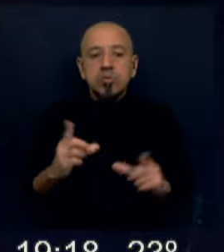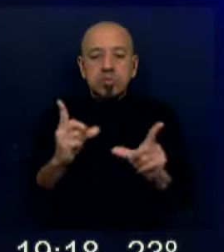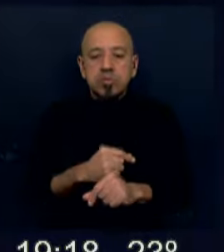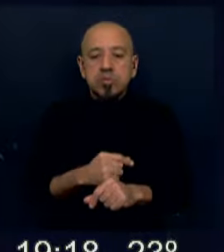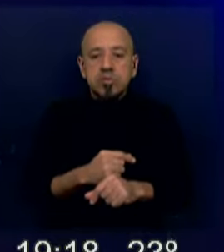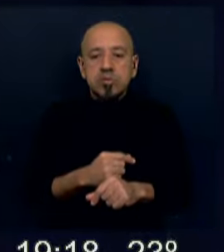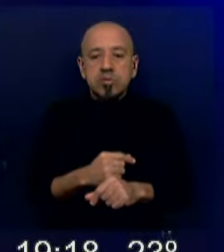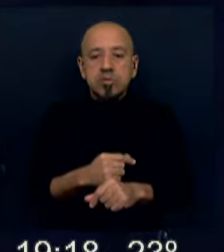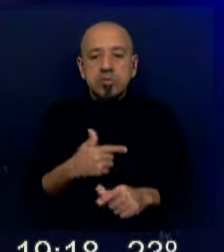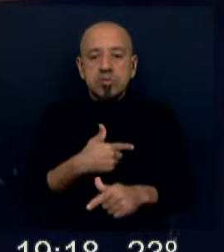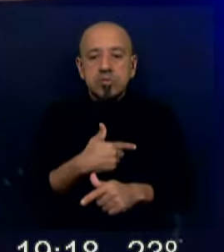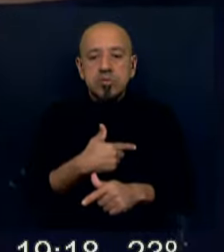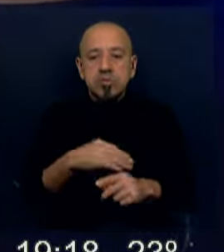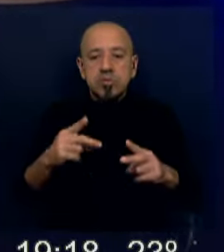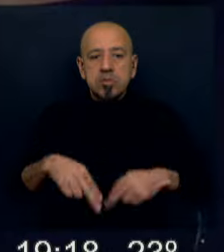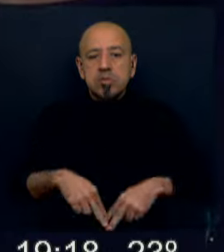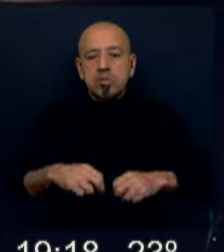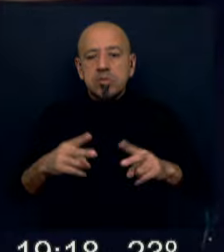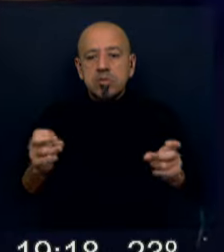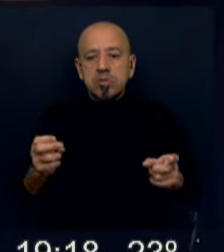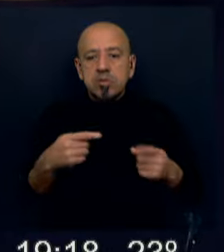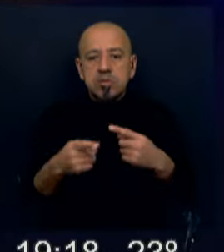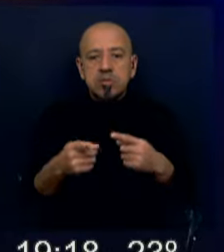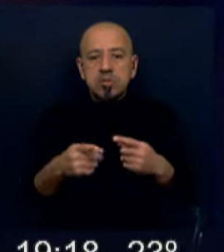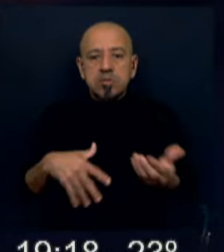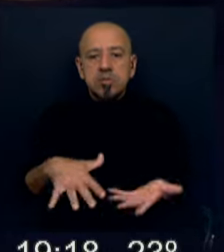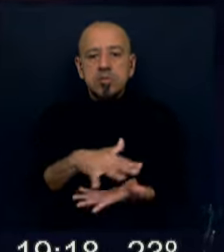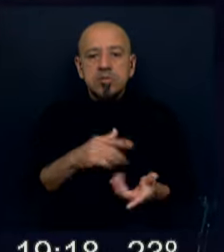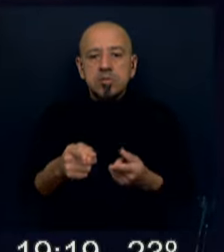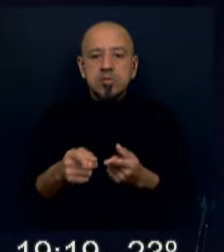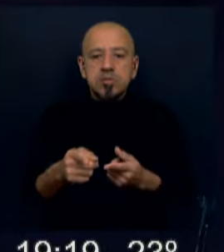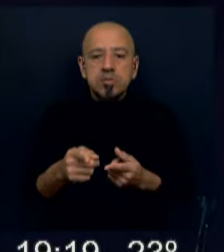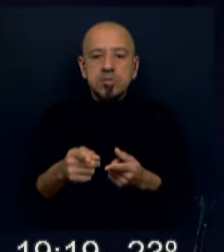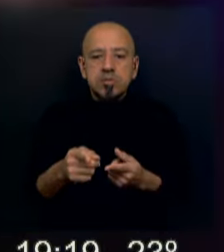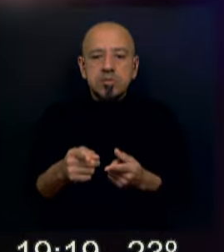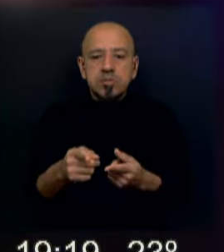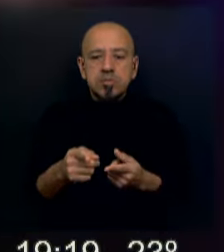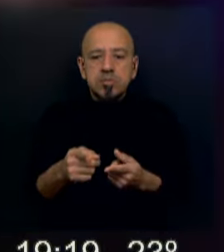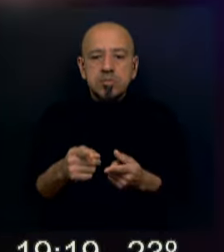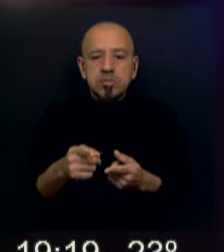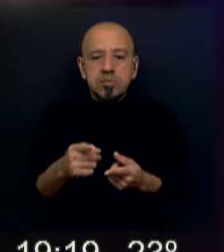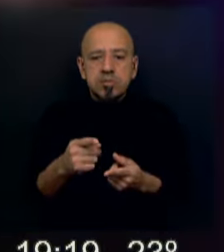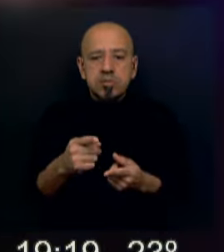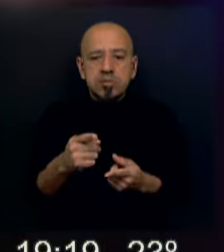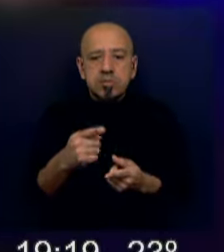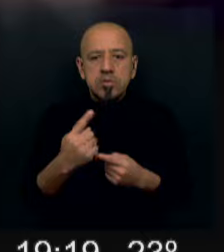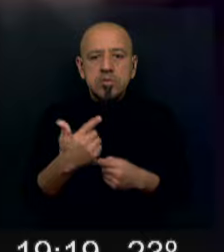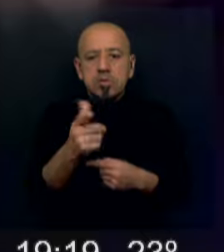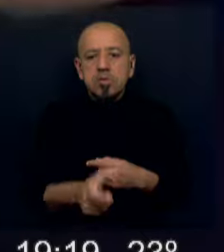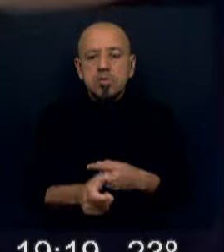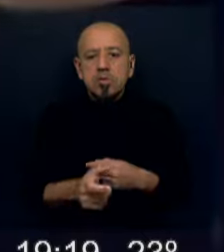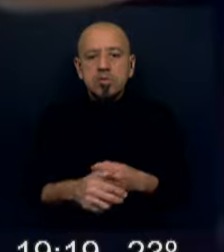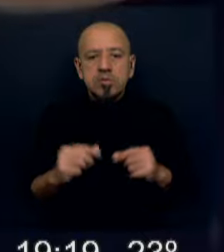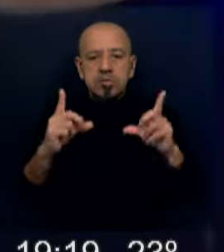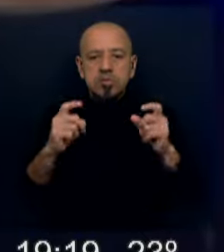partido, el equipo de investigaciones trabajando en el lugar de la Jefatura Zona Operacional 3, de las redes sociales. Una persona que se había fotografiado con un arma de